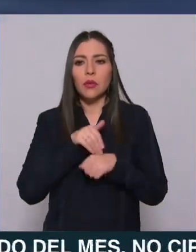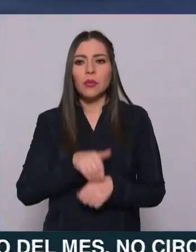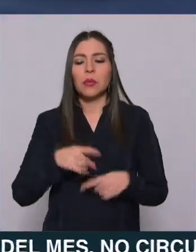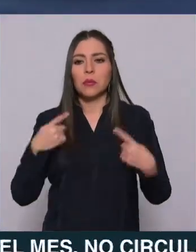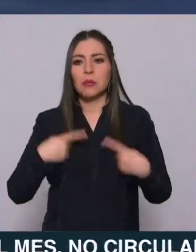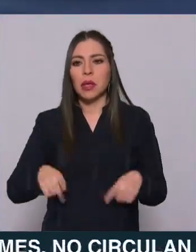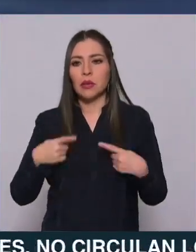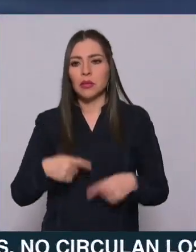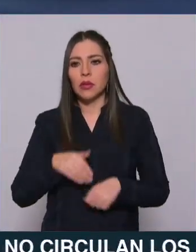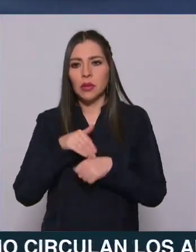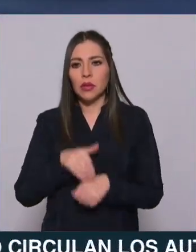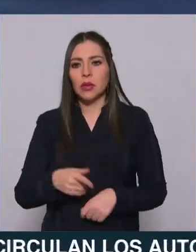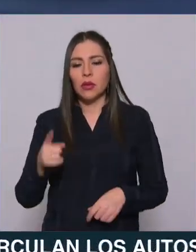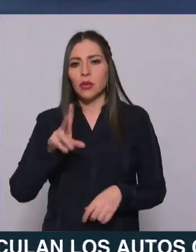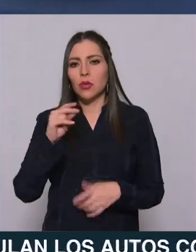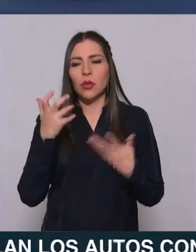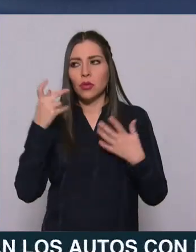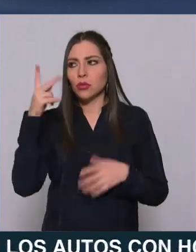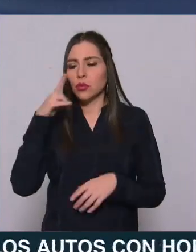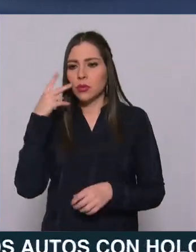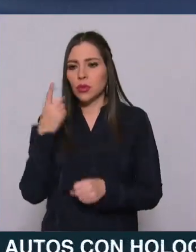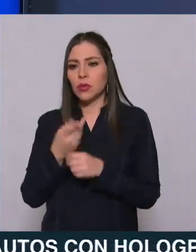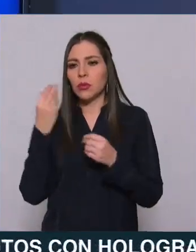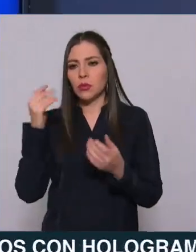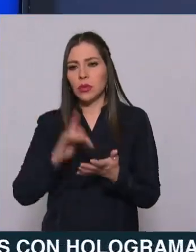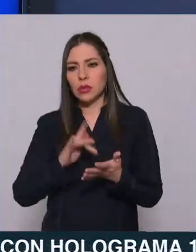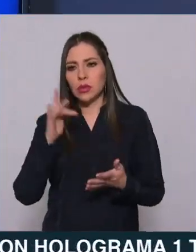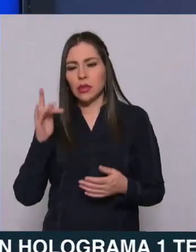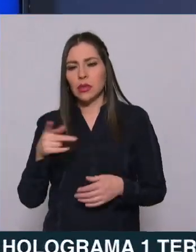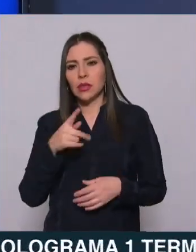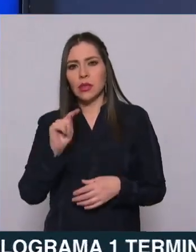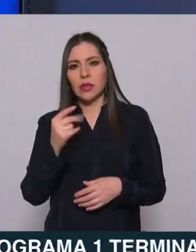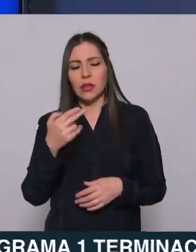gracias. Muchas gracias a ustedes por González, invitarnos. de Trust for the Americas. Un gusto recibirte. Gracias.